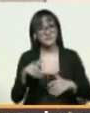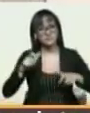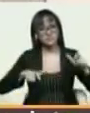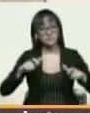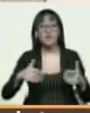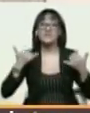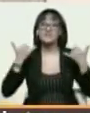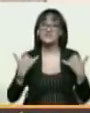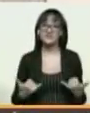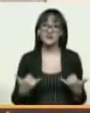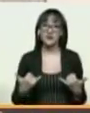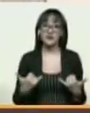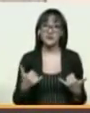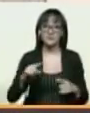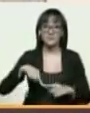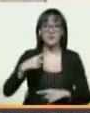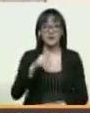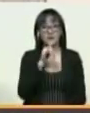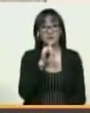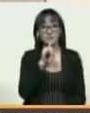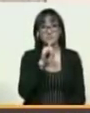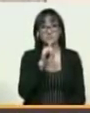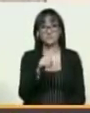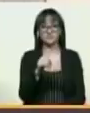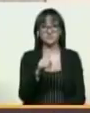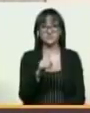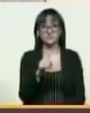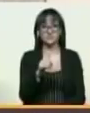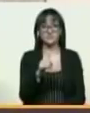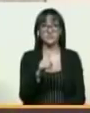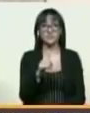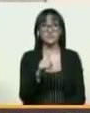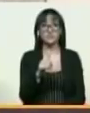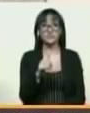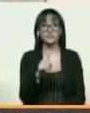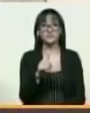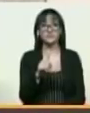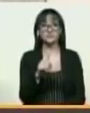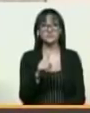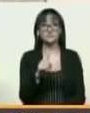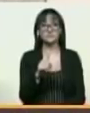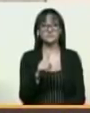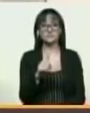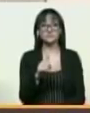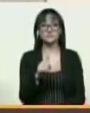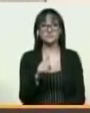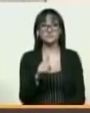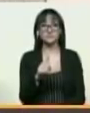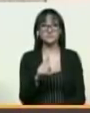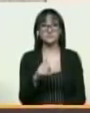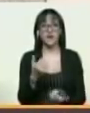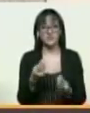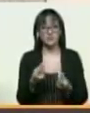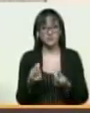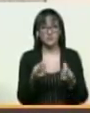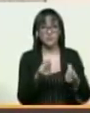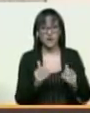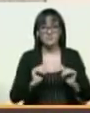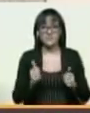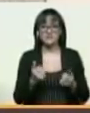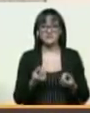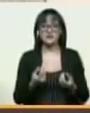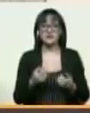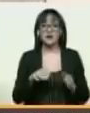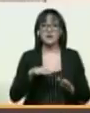ya, el día de mañana anunciaremos la ruta, porque ya estamos resueltos a comenzar a dar